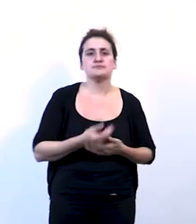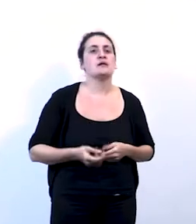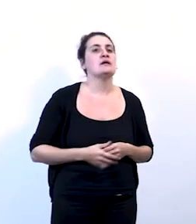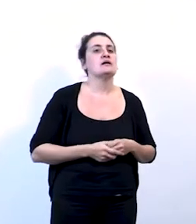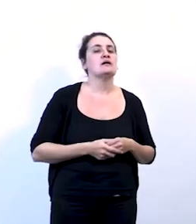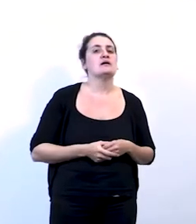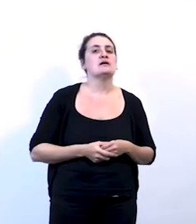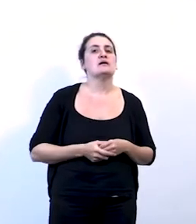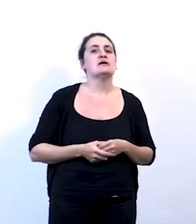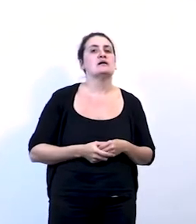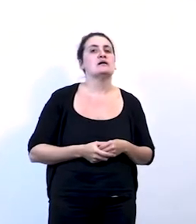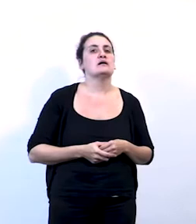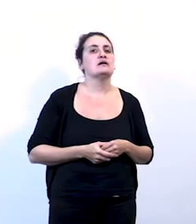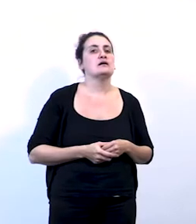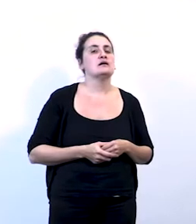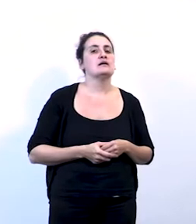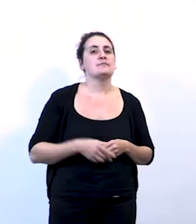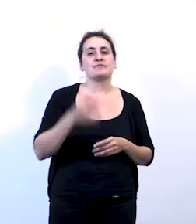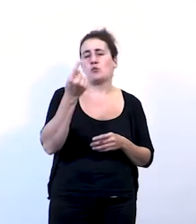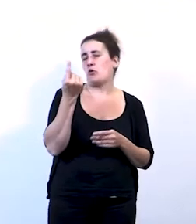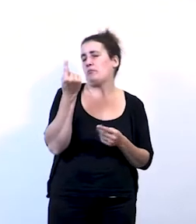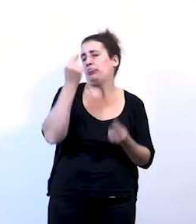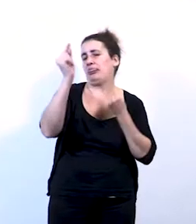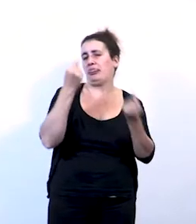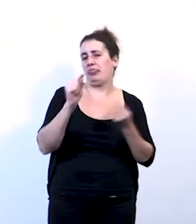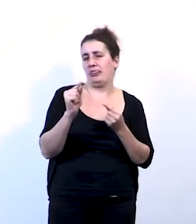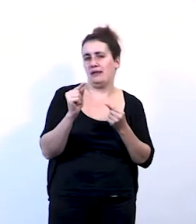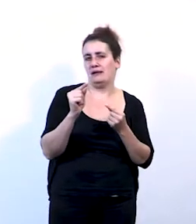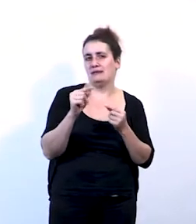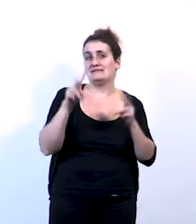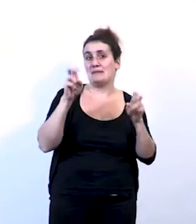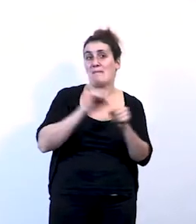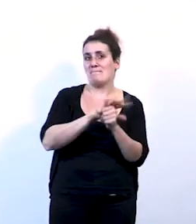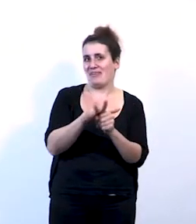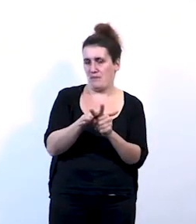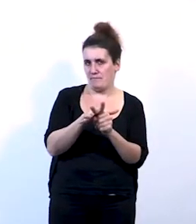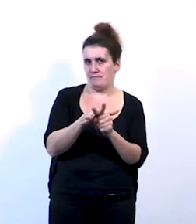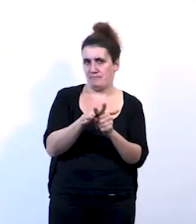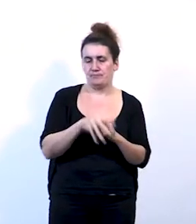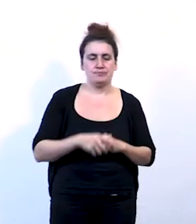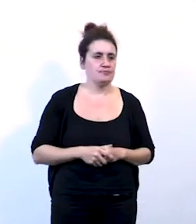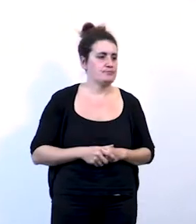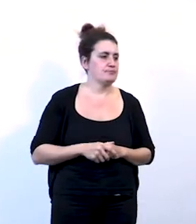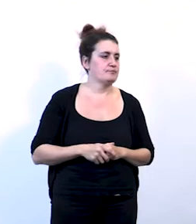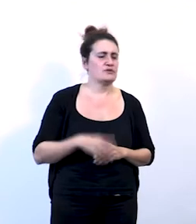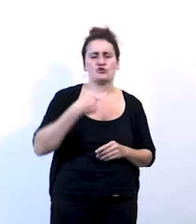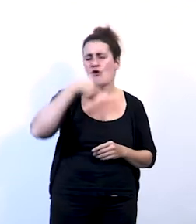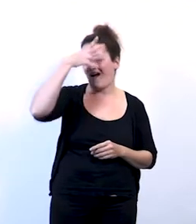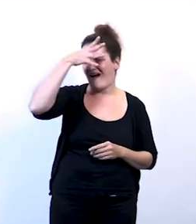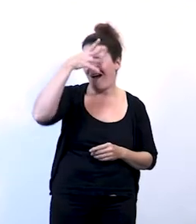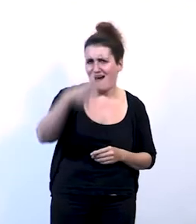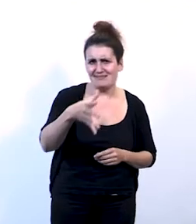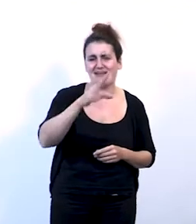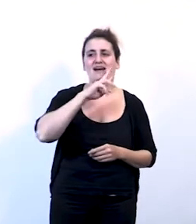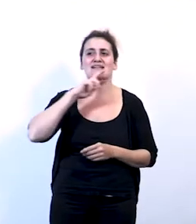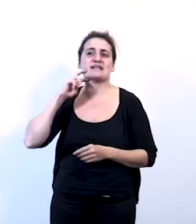no hemos mencionado apenas nada, hemos por encima la situación de pandemia. Yo estoy harta de que se ponga a Israel